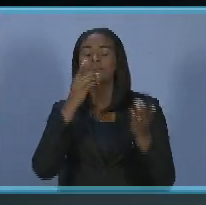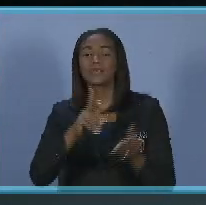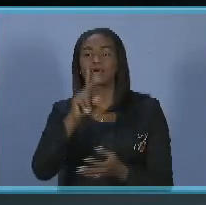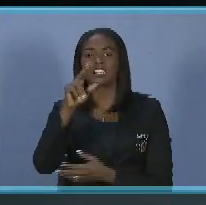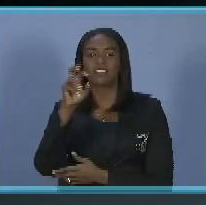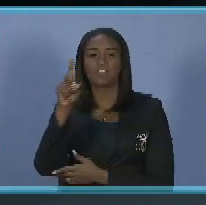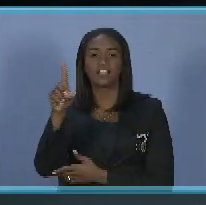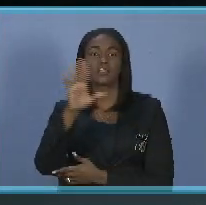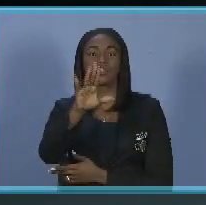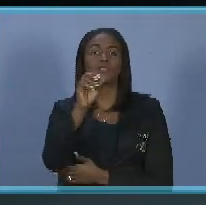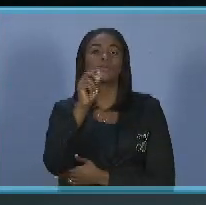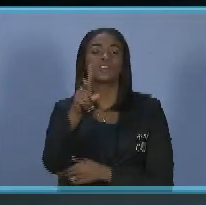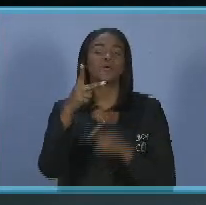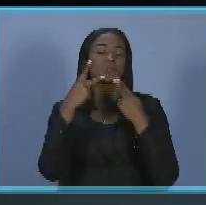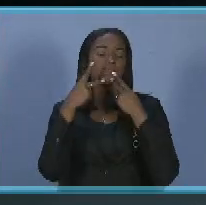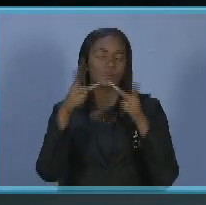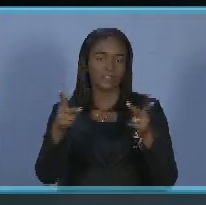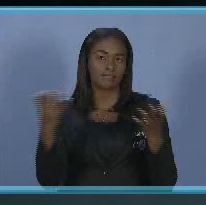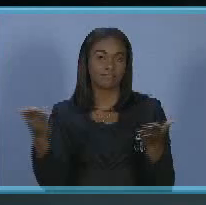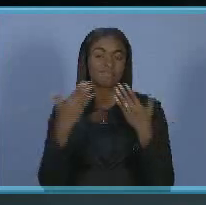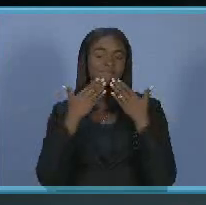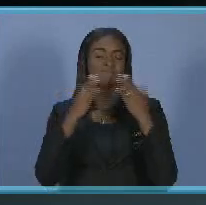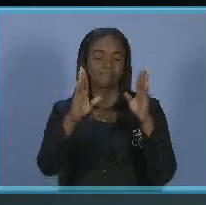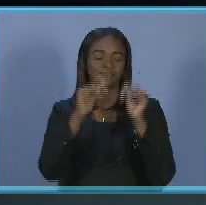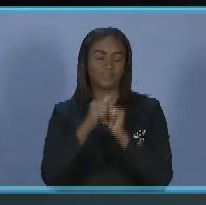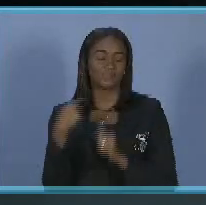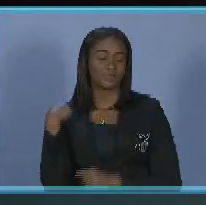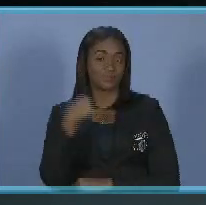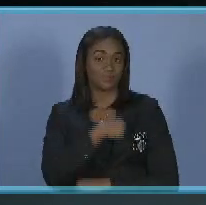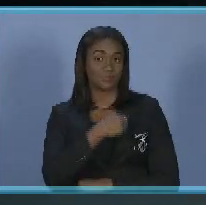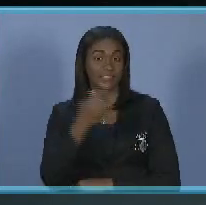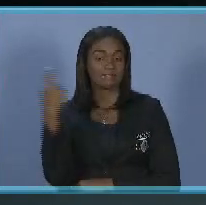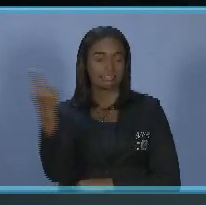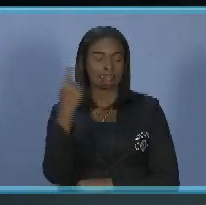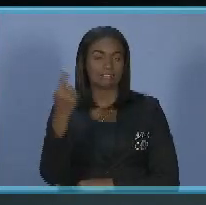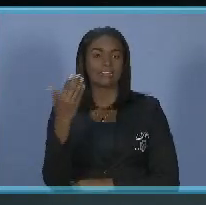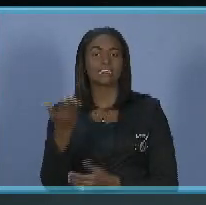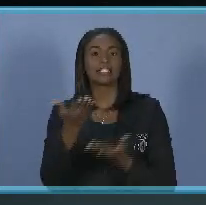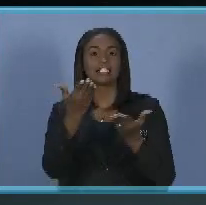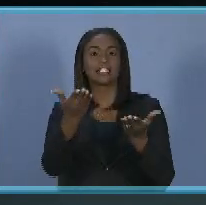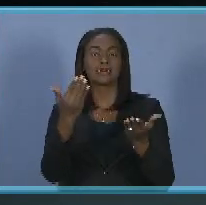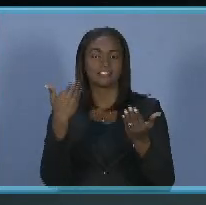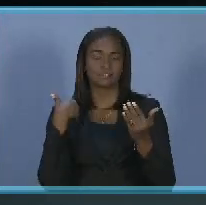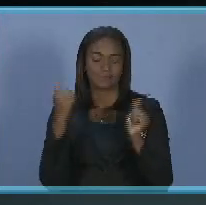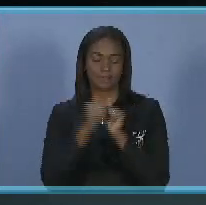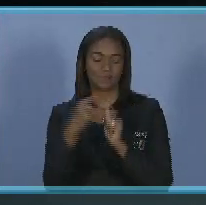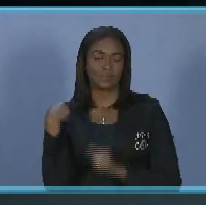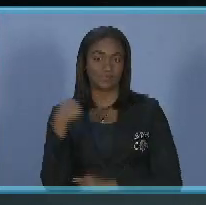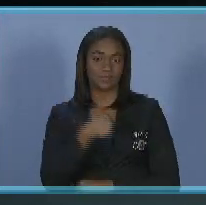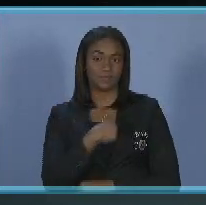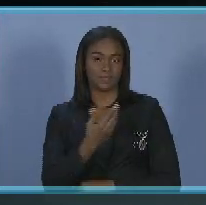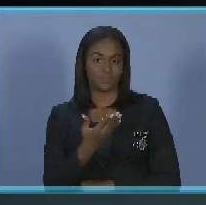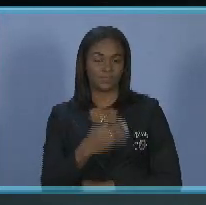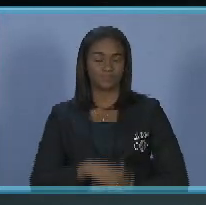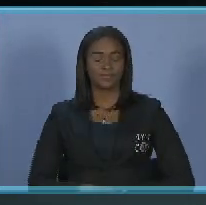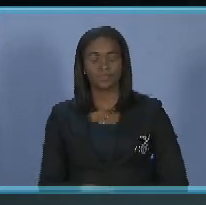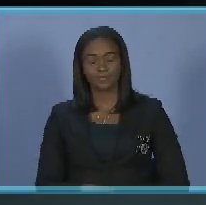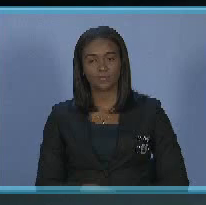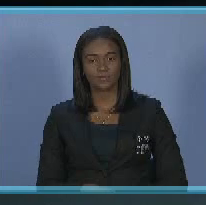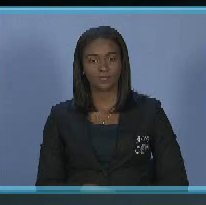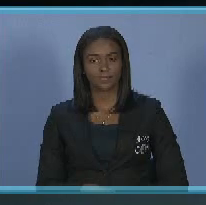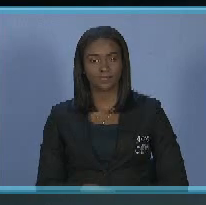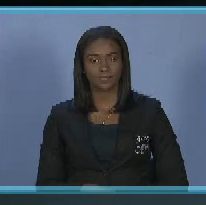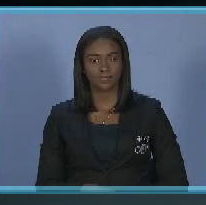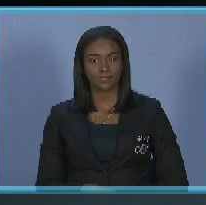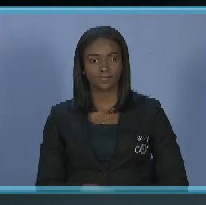rtbd tu televisión pública Gracias por acompañarnos Y como siempre decir presente estamos para ustedes nunca lo olviden hasta